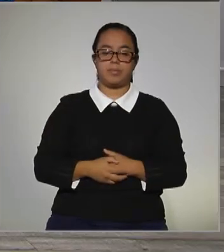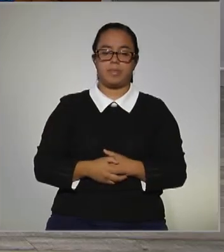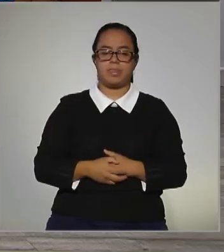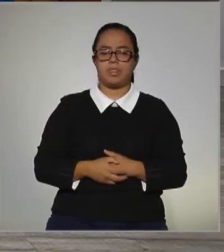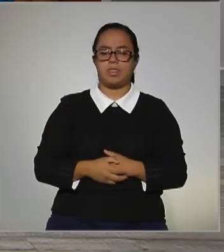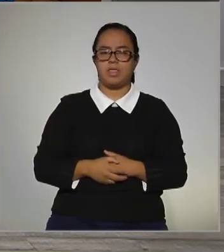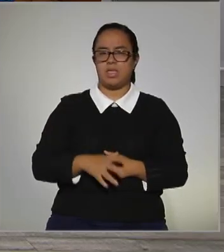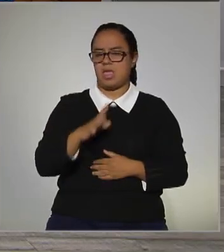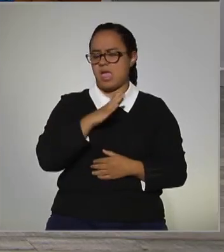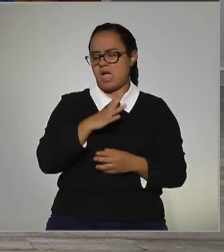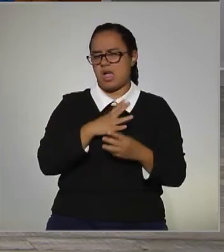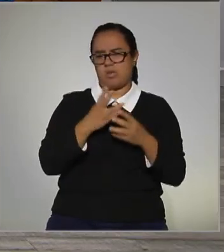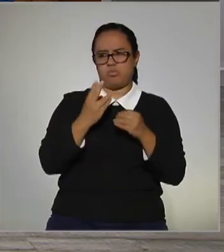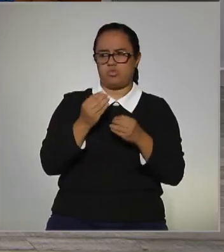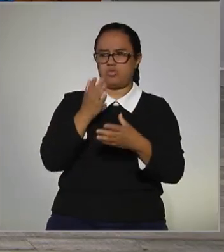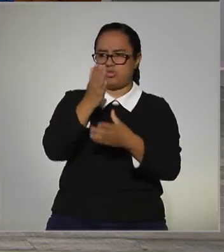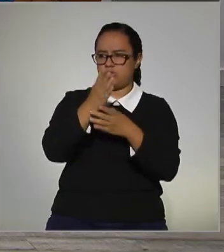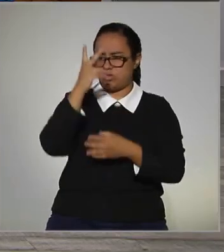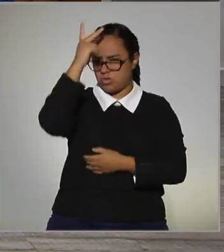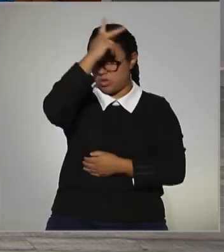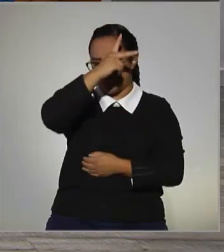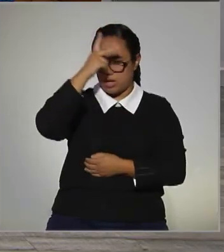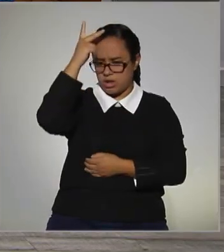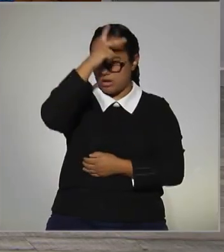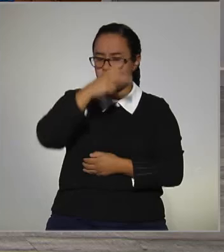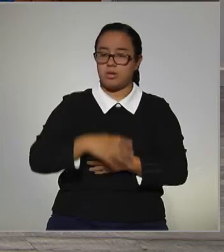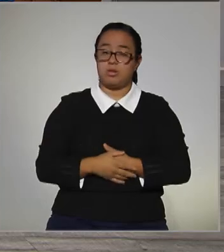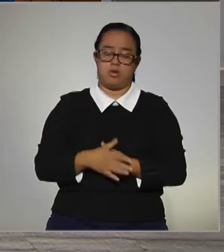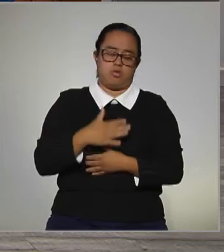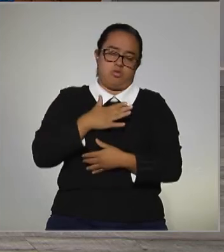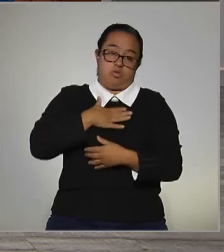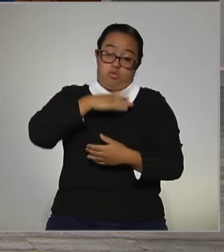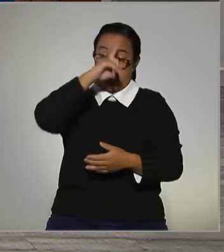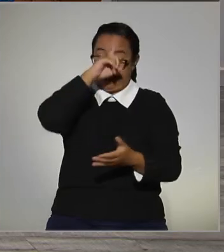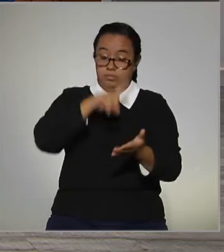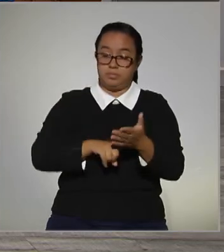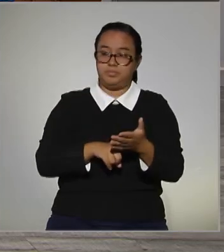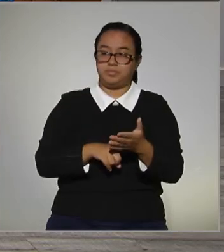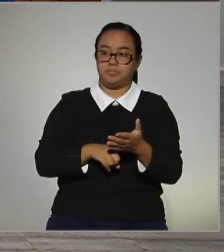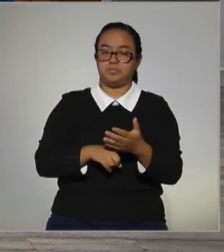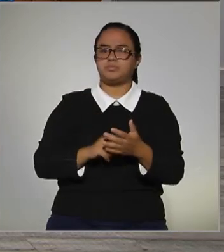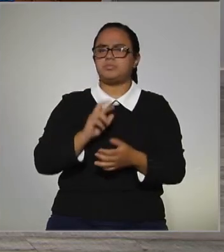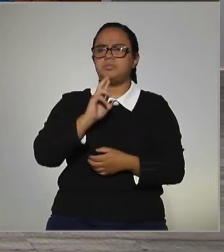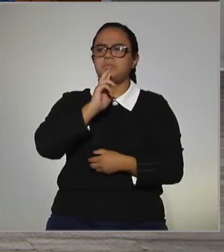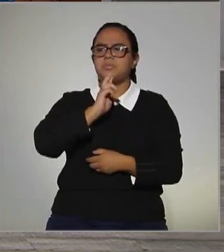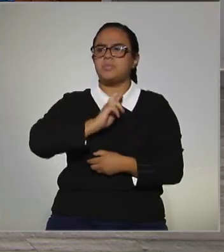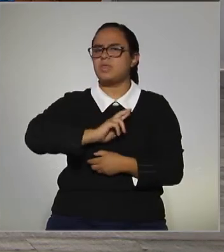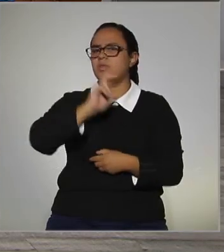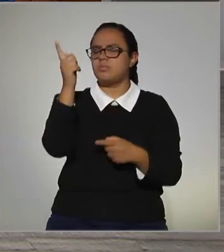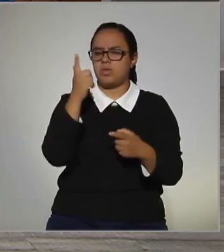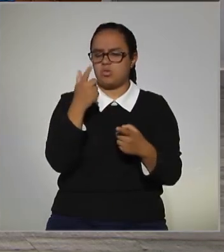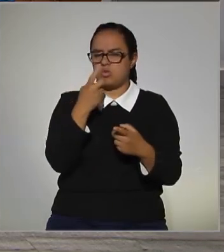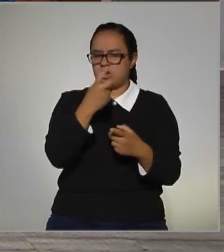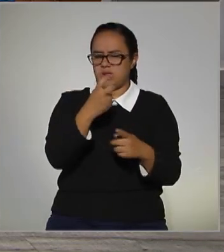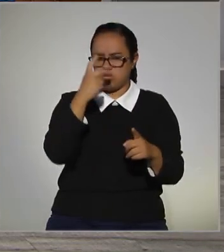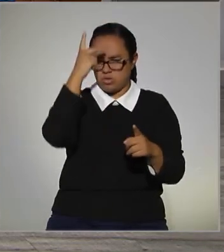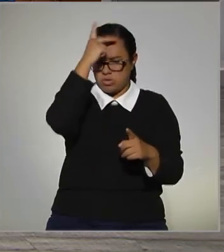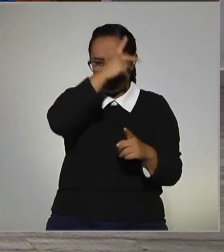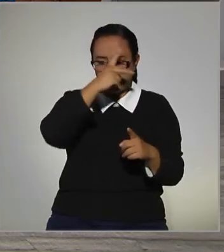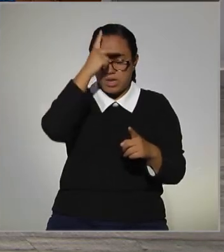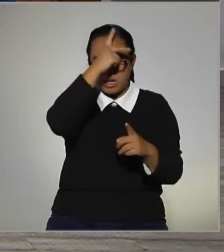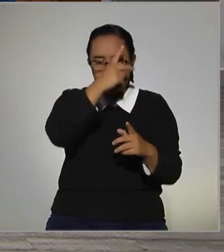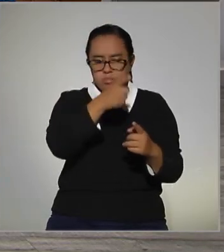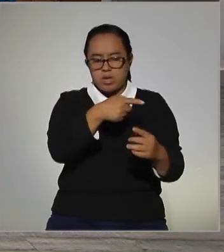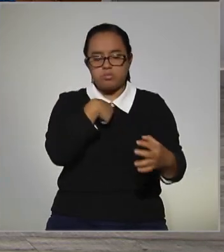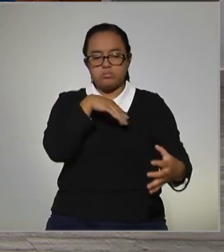opciones de terapia hay muchas, ¿no? Yo soy fiel creyente de que la mejor corriente de terapia para ti es la que mejor te